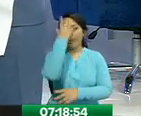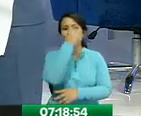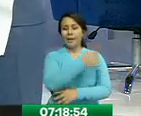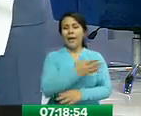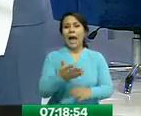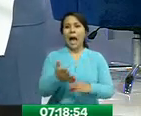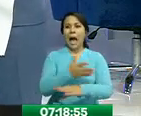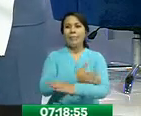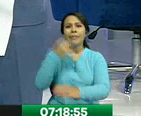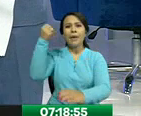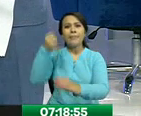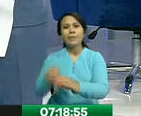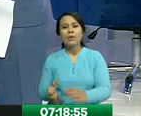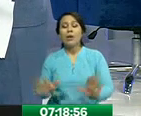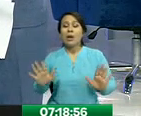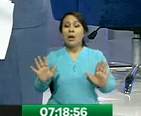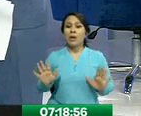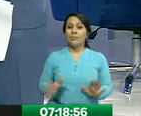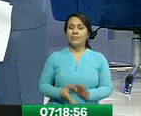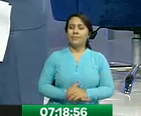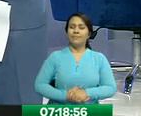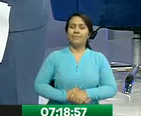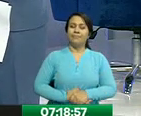presunta violación. Veamos.